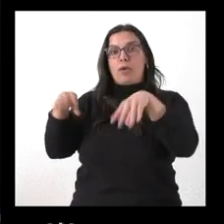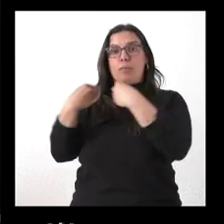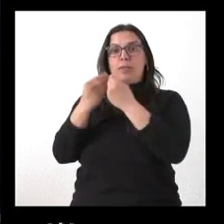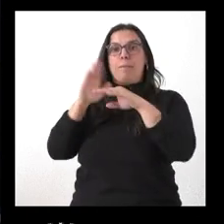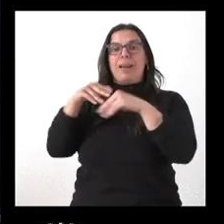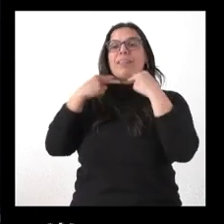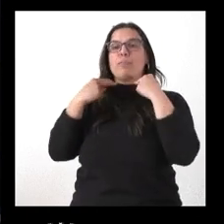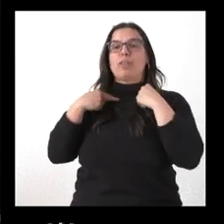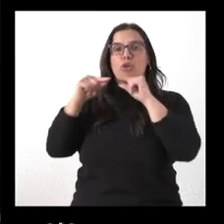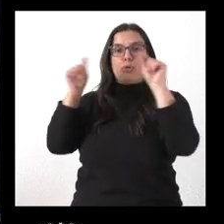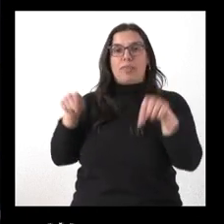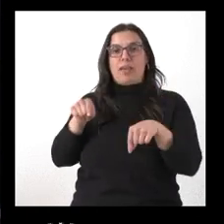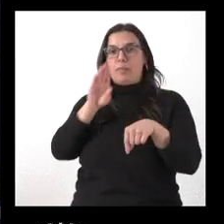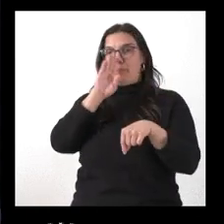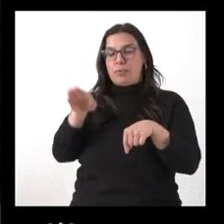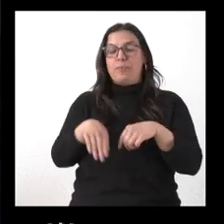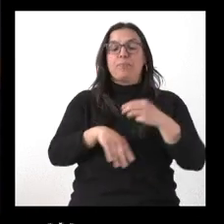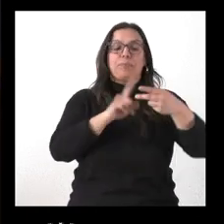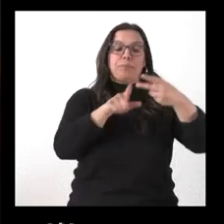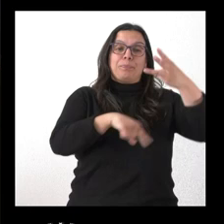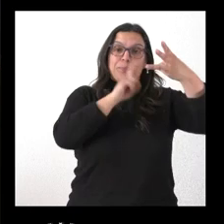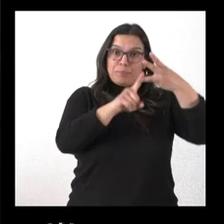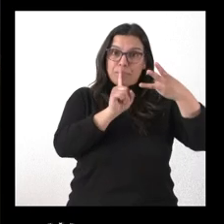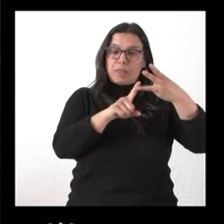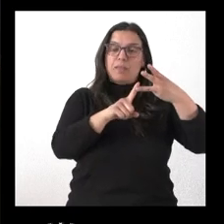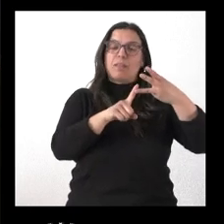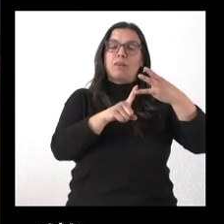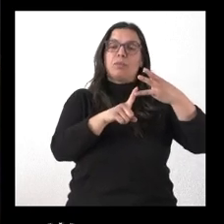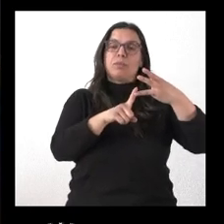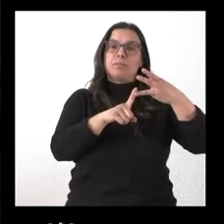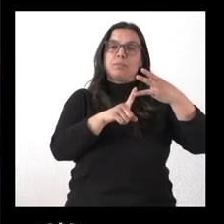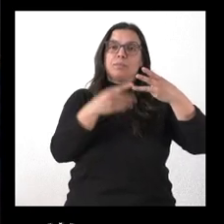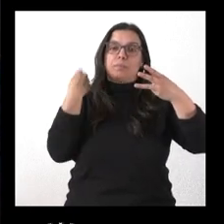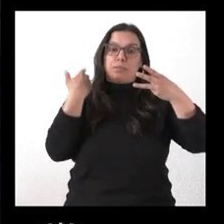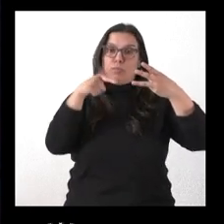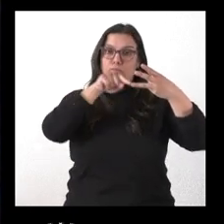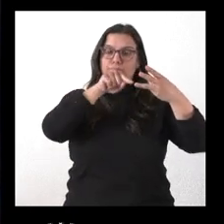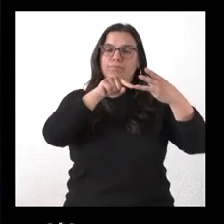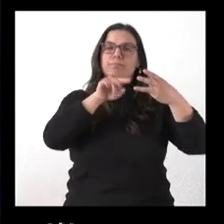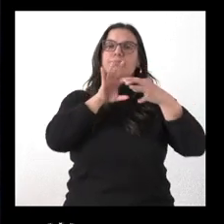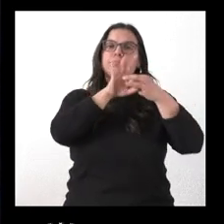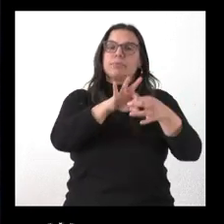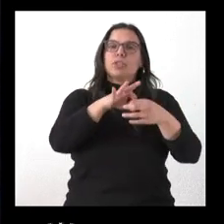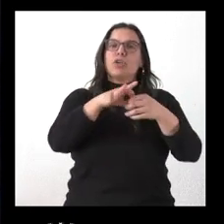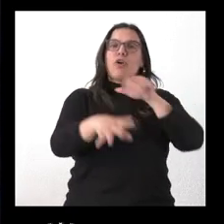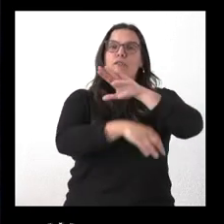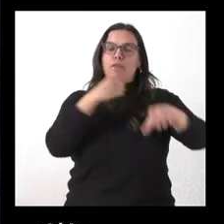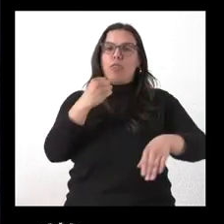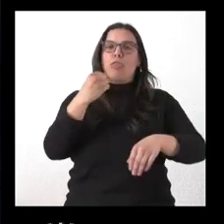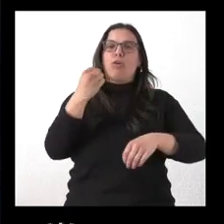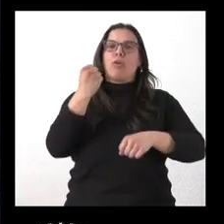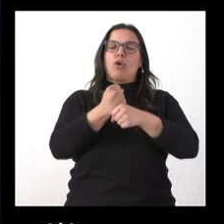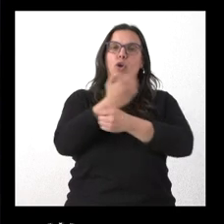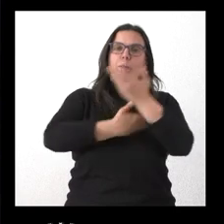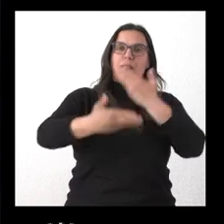diputaciones provinciales y el tercer gran bloque Dentro de este apartado es el relativo al fondo de cooperación económica local